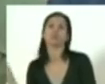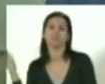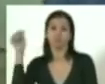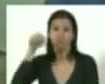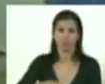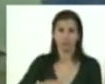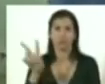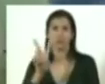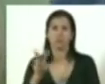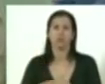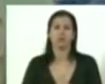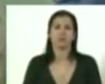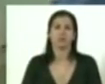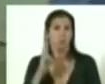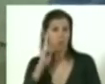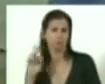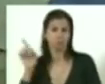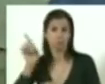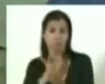en la memorable